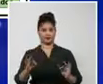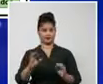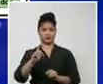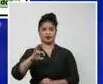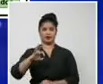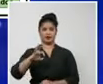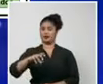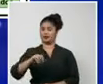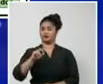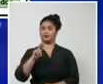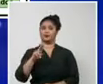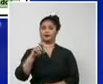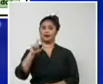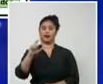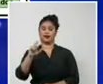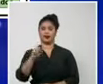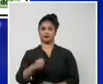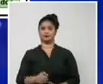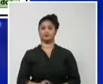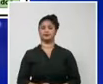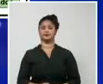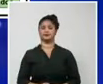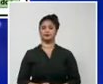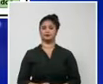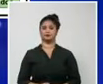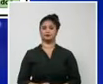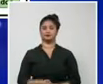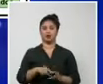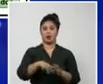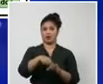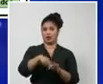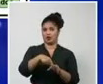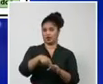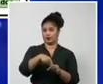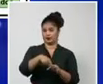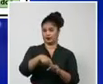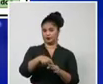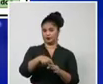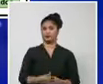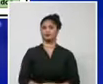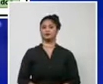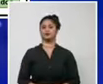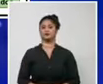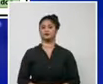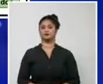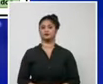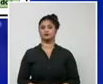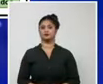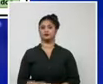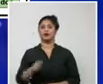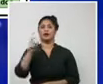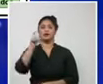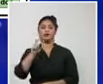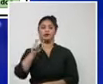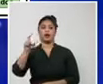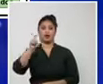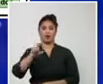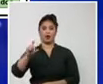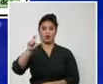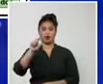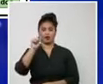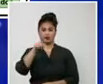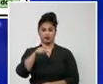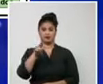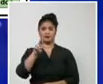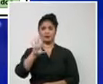Río, Villa Clara, el municipio especial Isla de la Juventud, Camagüey con 25,1